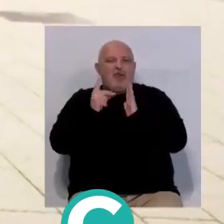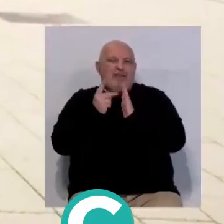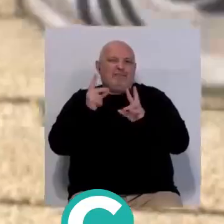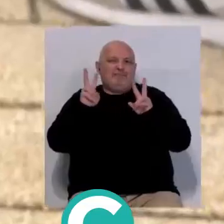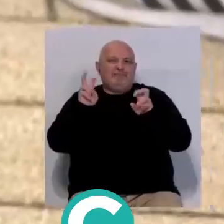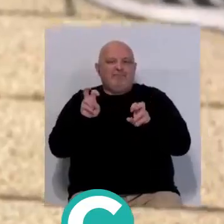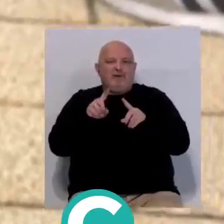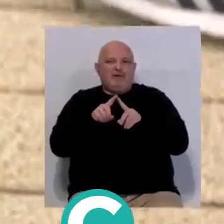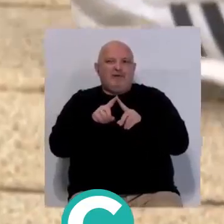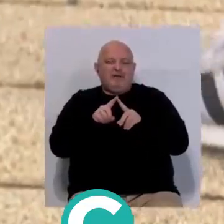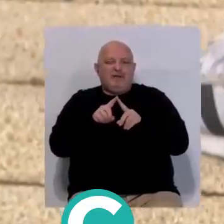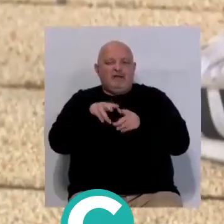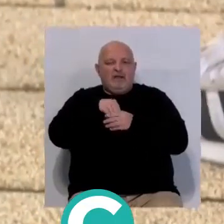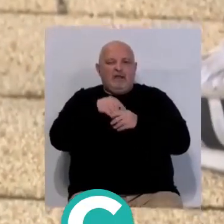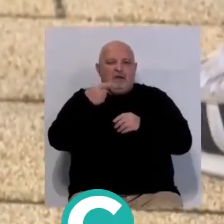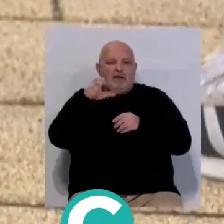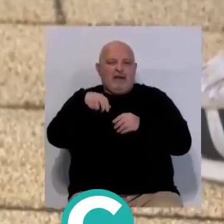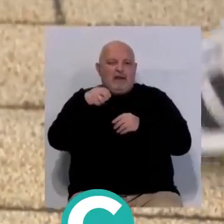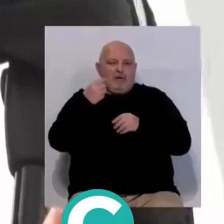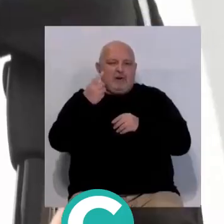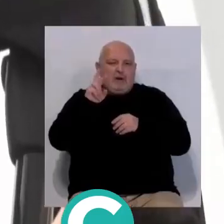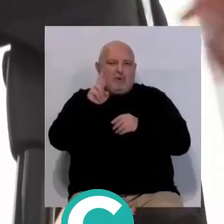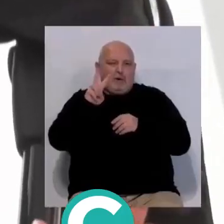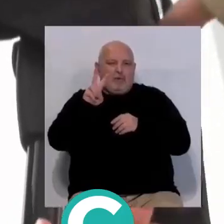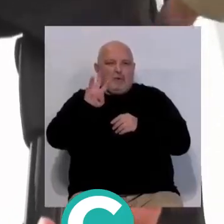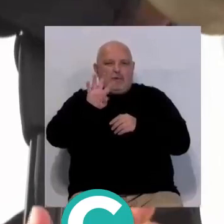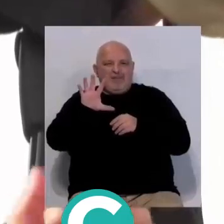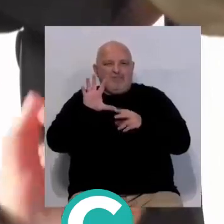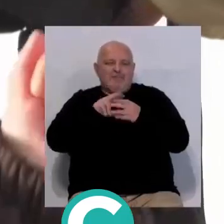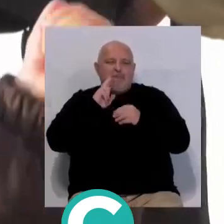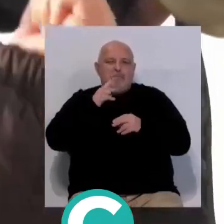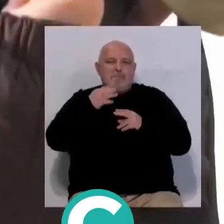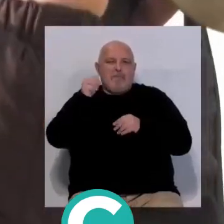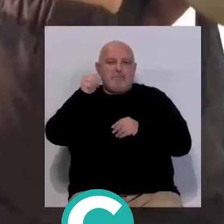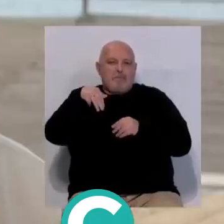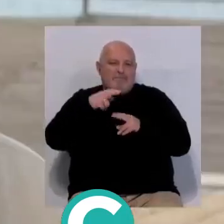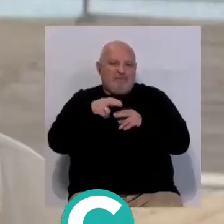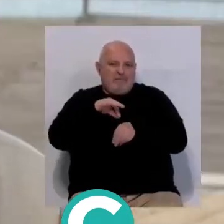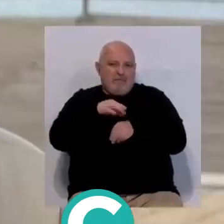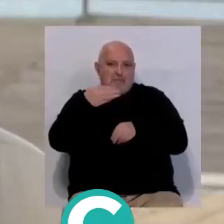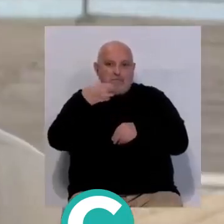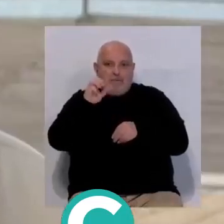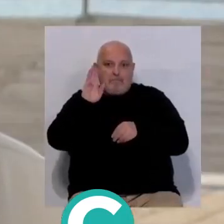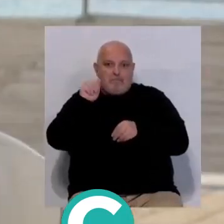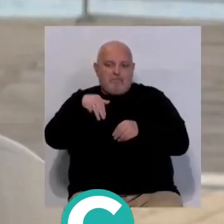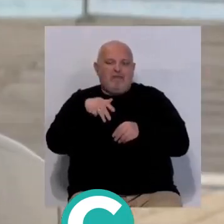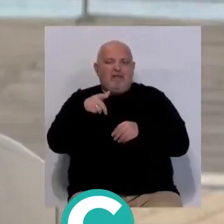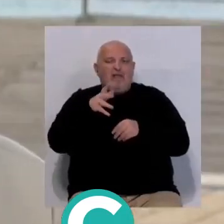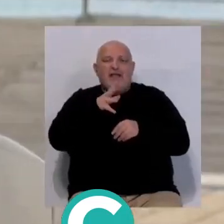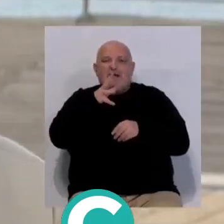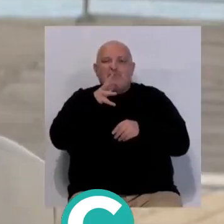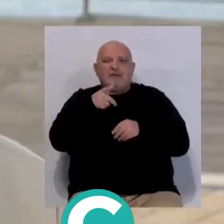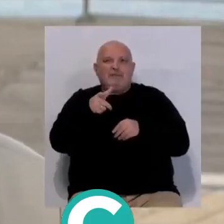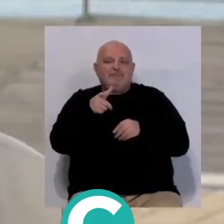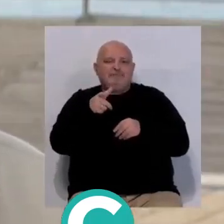Es en el gen WDR45, una mutación, y se llama BEPAN. Y lo que tiene, o sea, la causa es